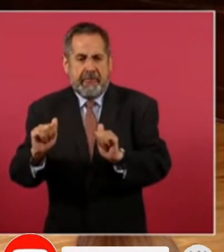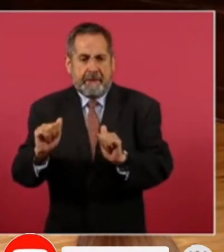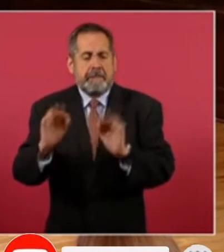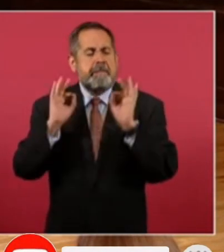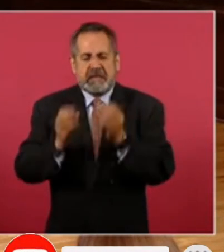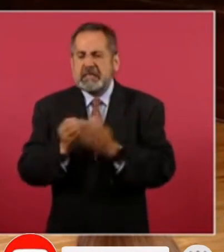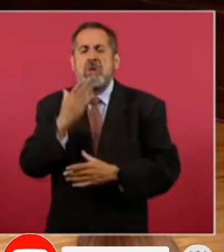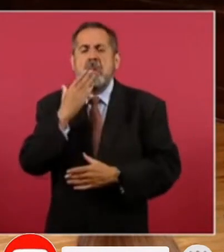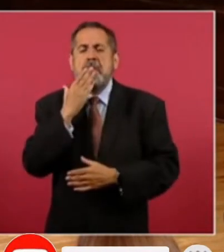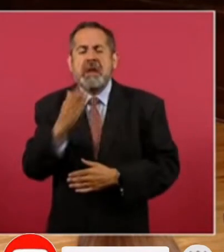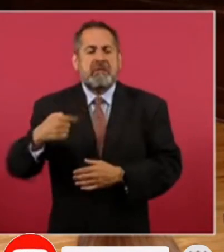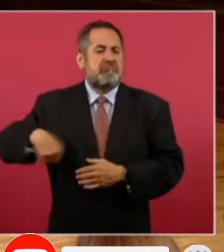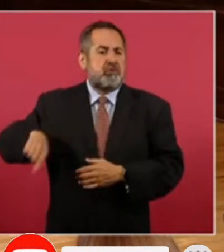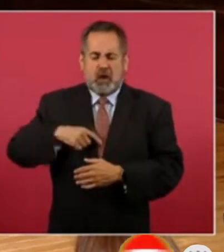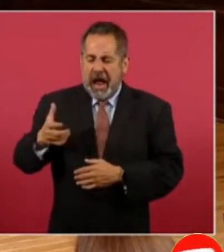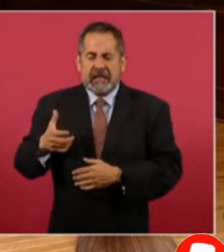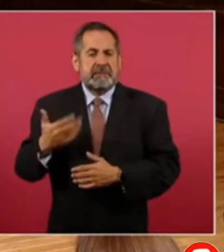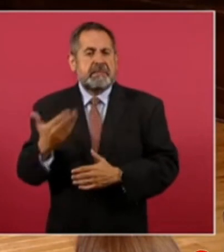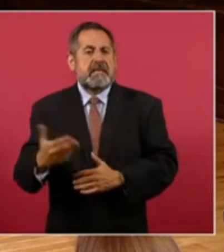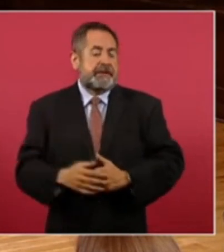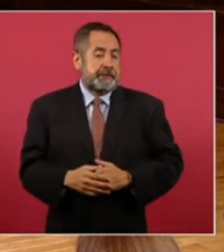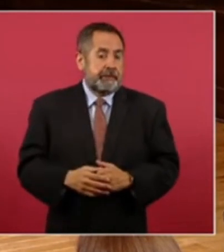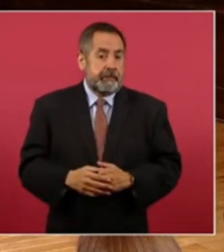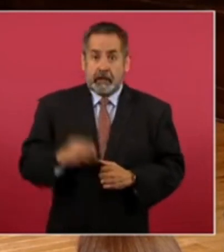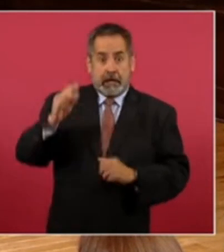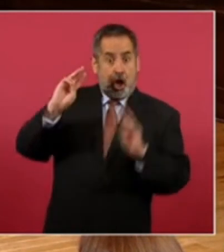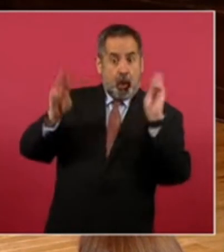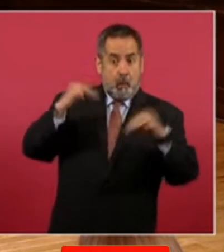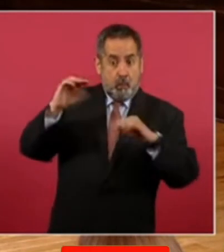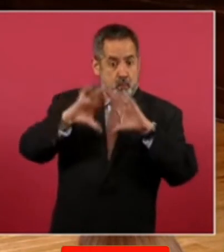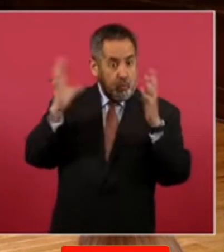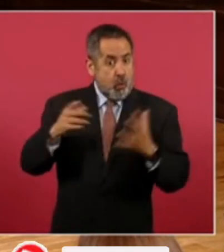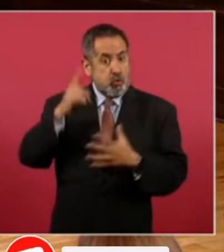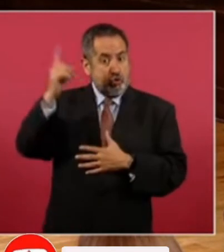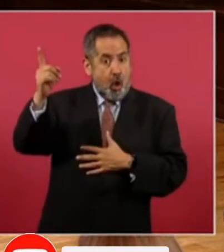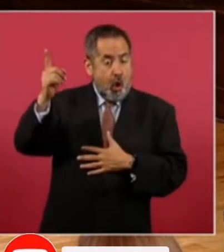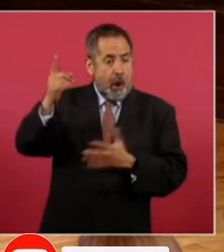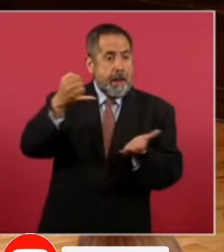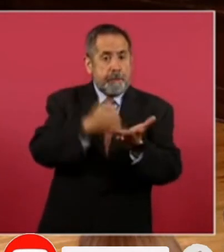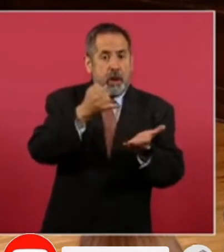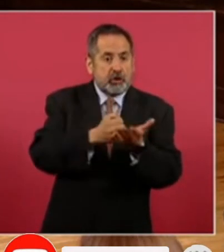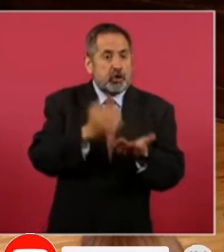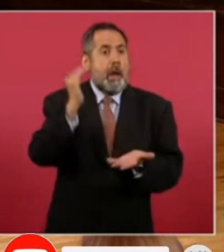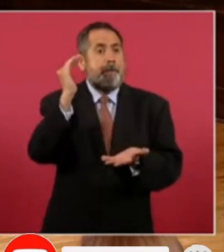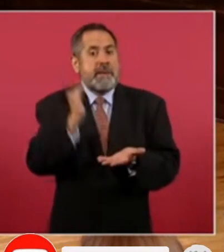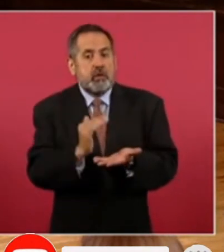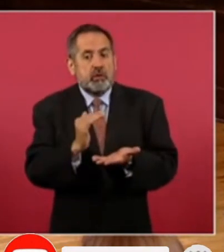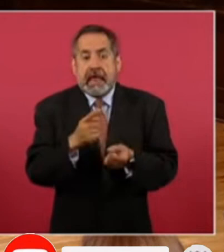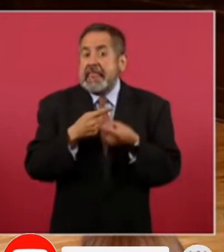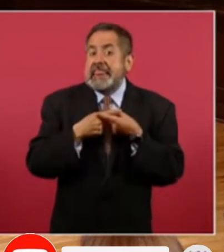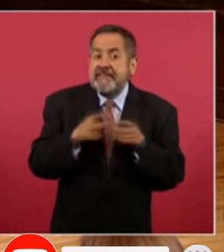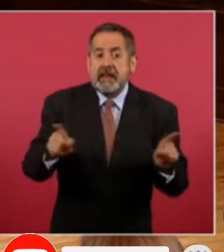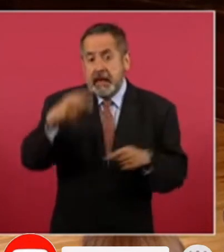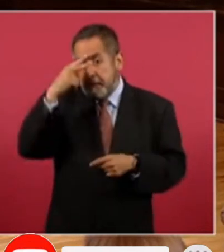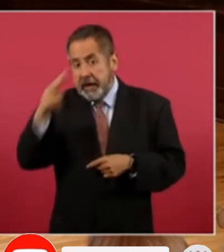mantuvimos. Todos los países en el mundo tuvieron una recaudación en números rojos, excepto México y